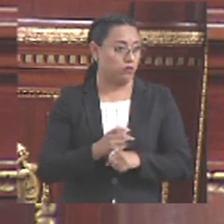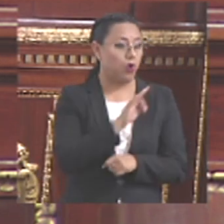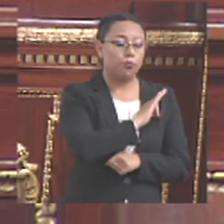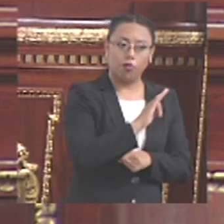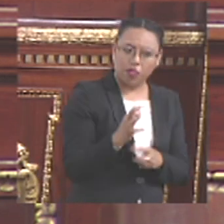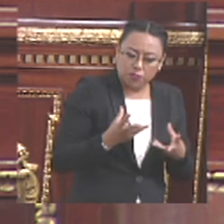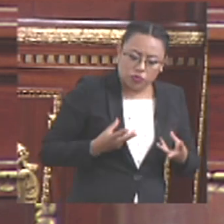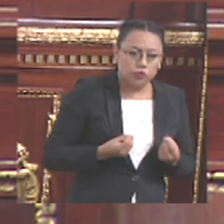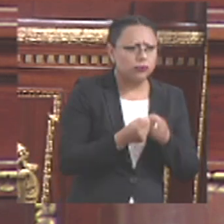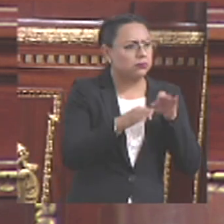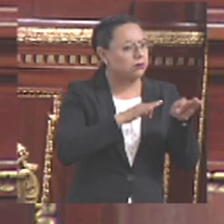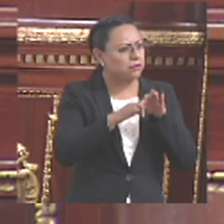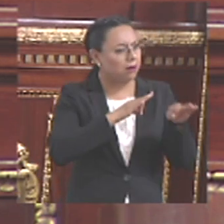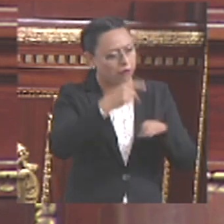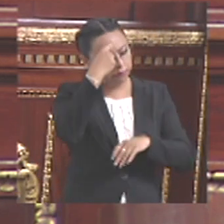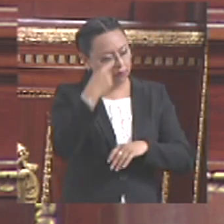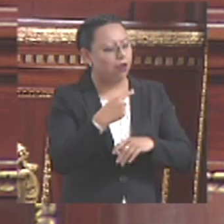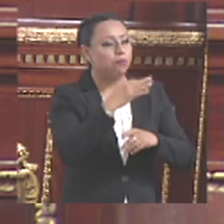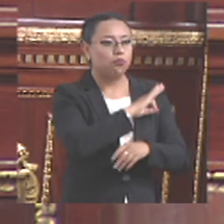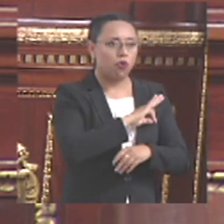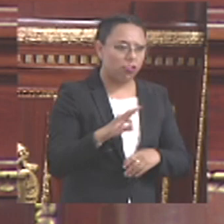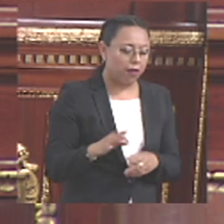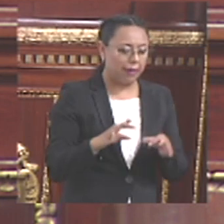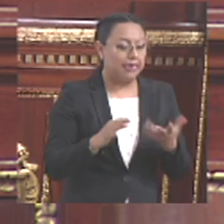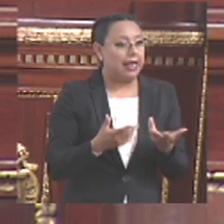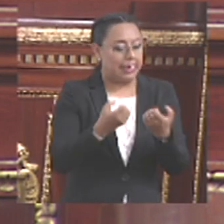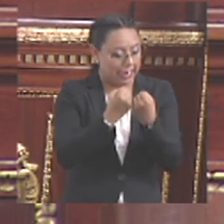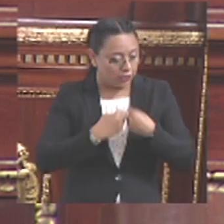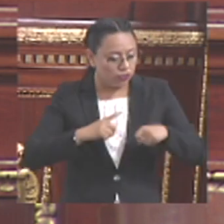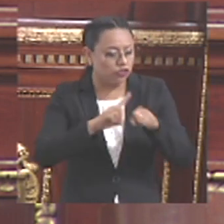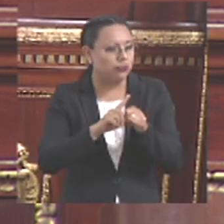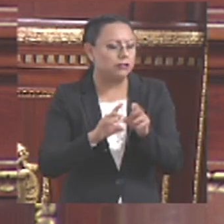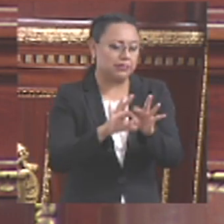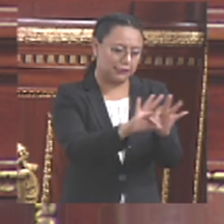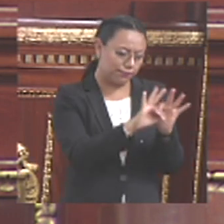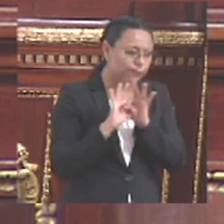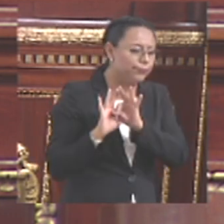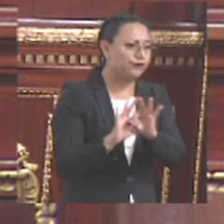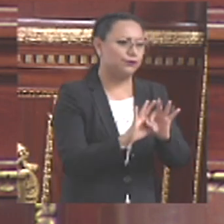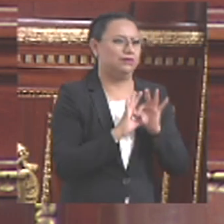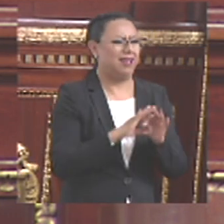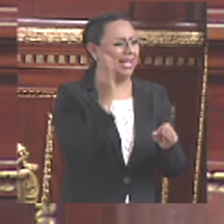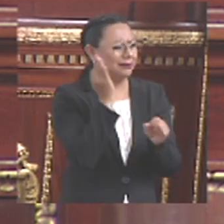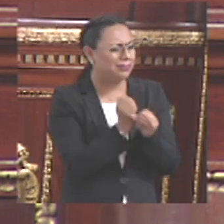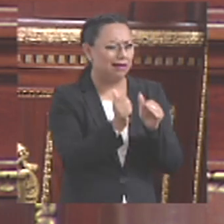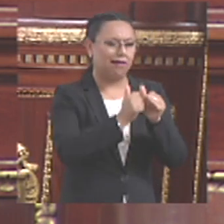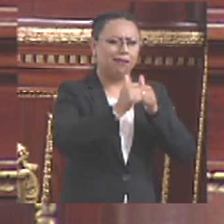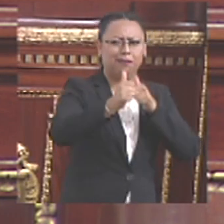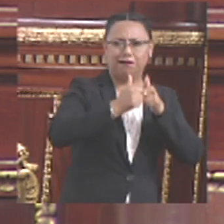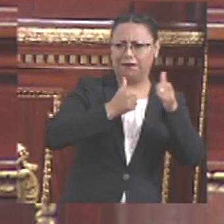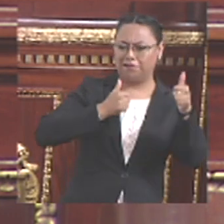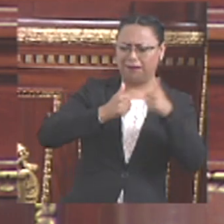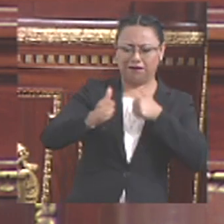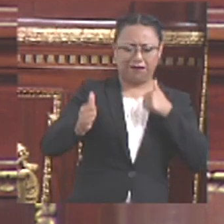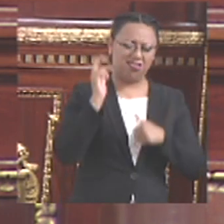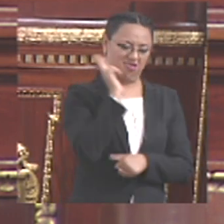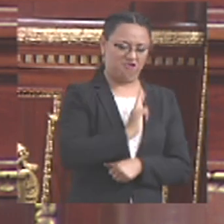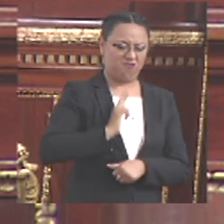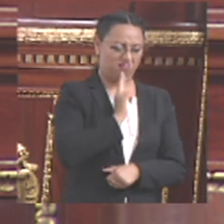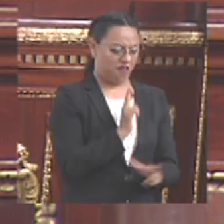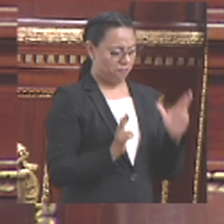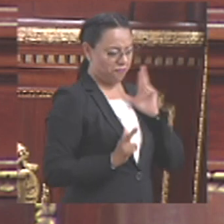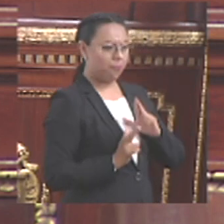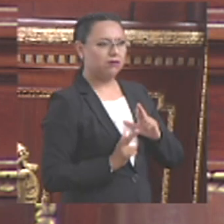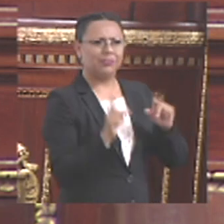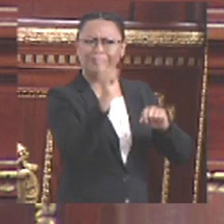el fortalecimiento de nuestro tejido social, ya no a la división, a la polarización, al encono. Trabajemos